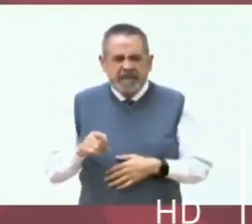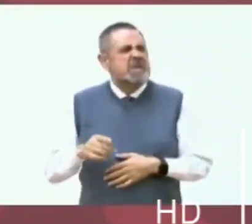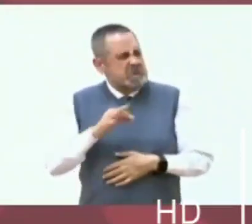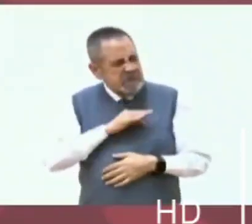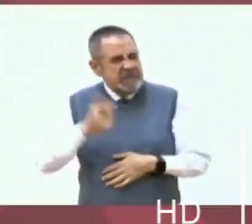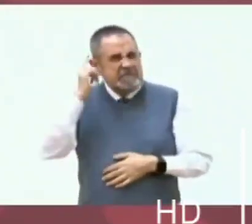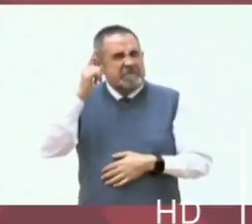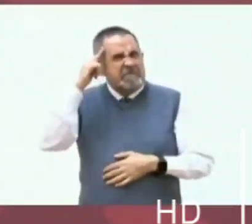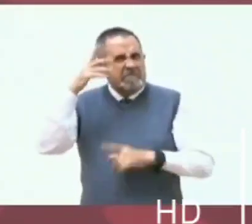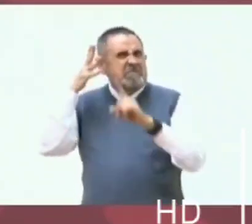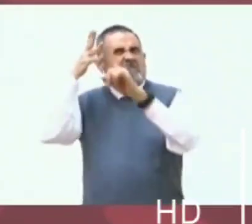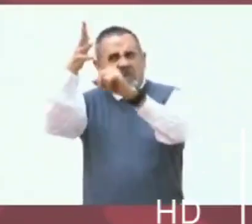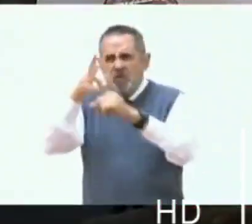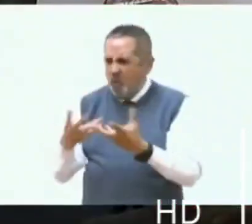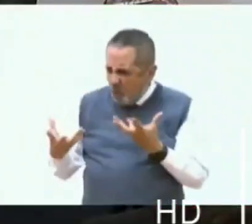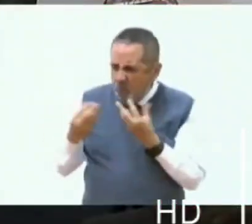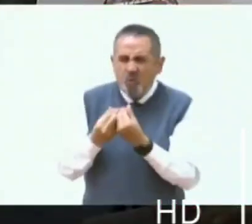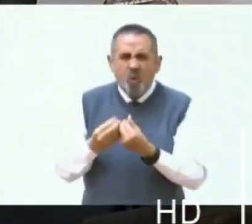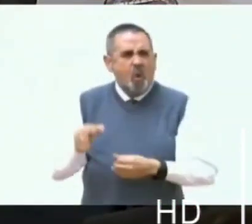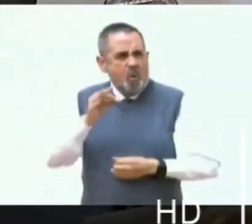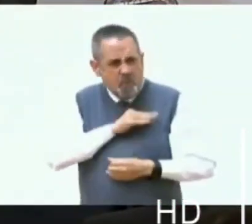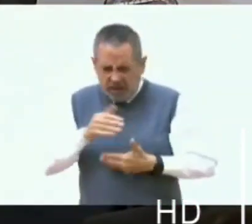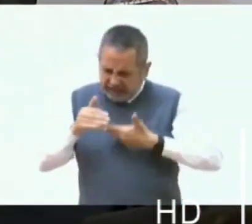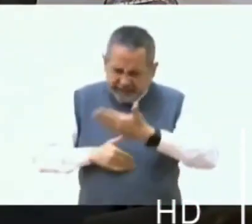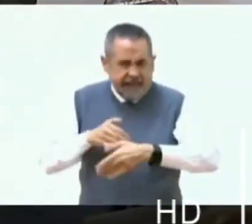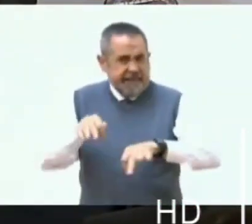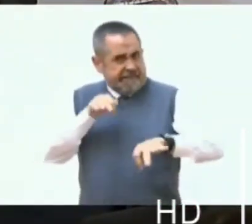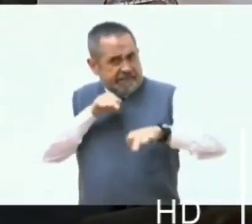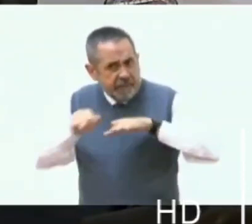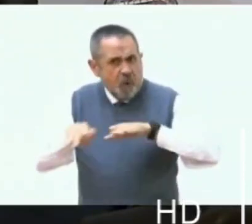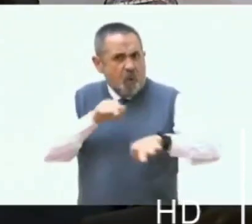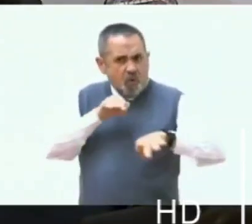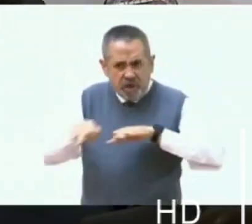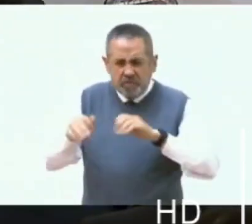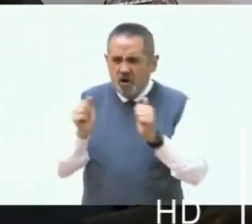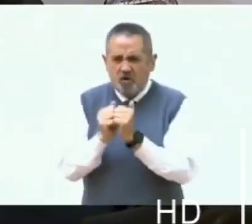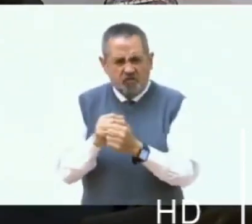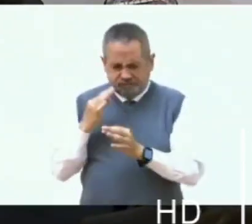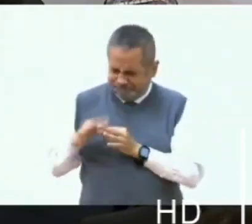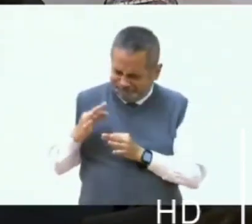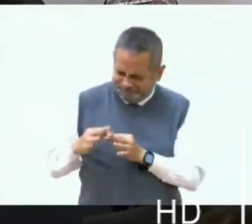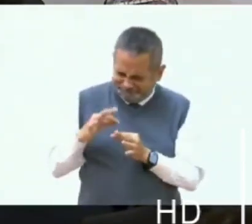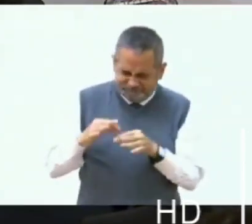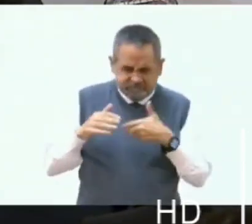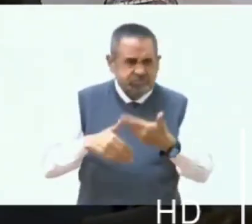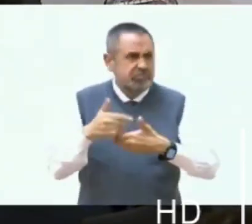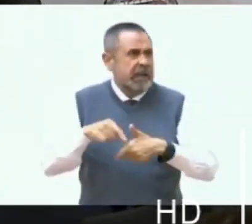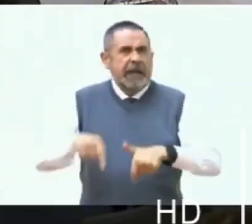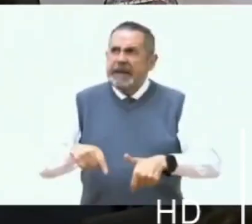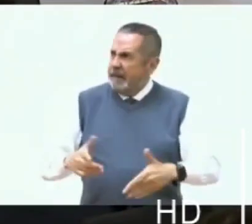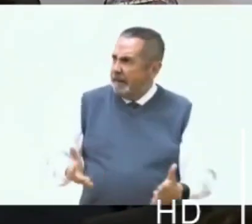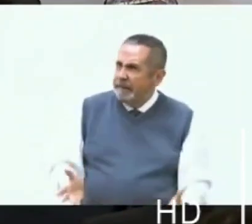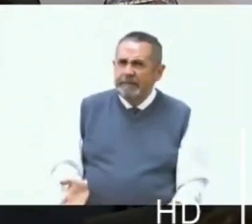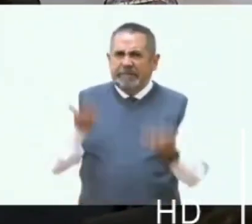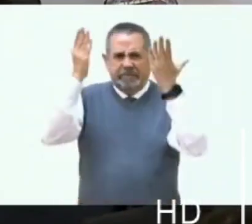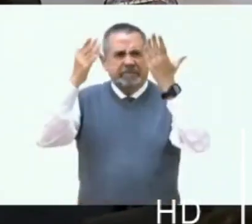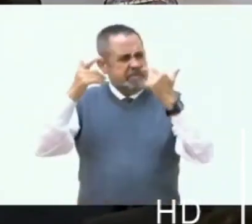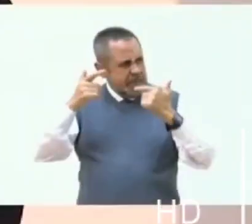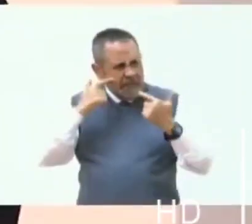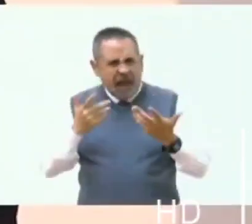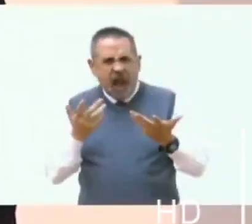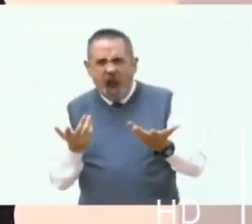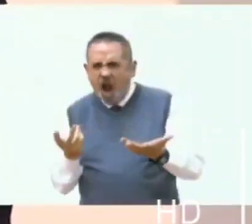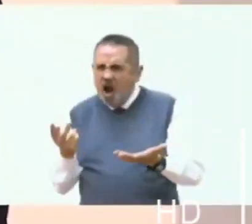fortaleza, de que juntos, con trabajo y disciplina constante, levantaríamos a este elefante